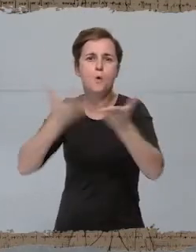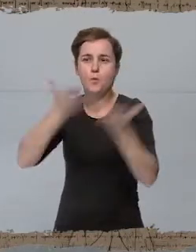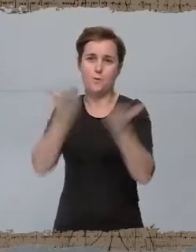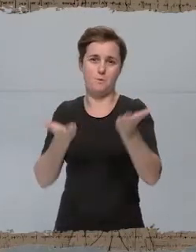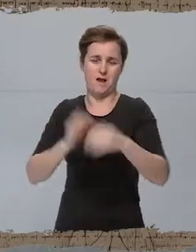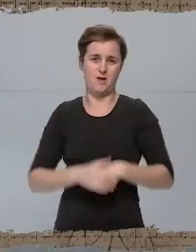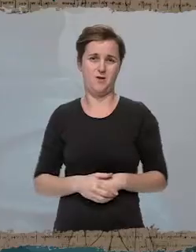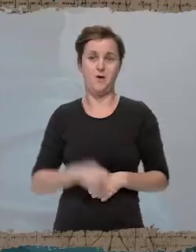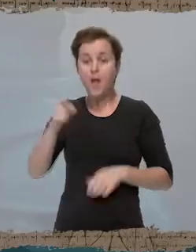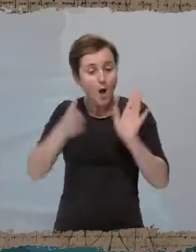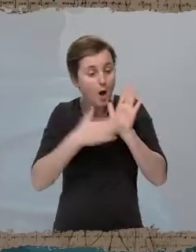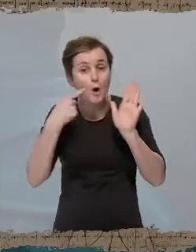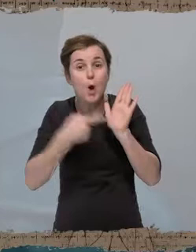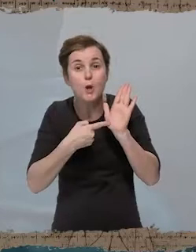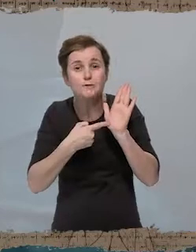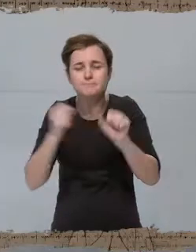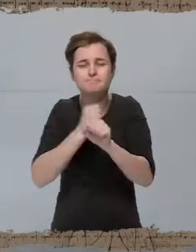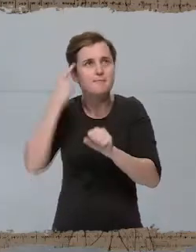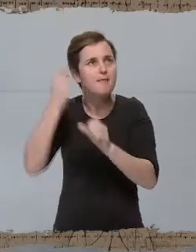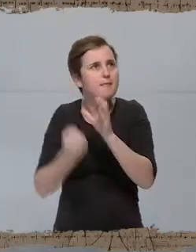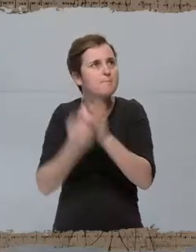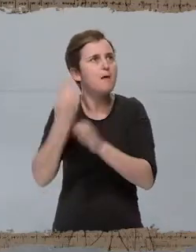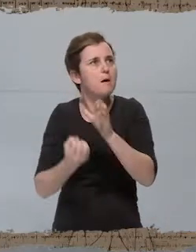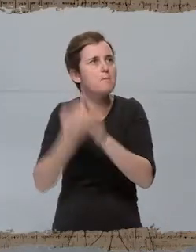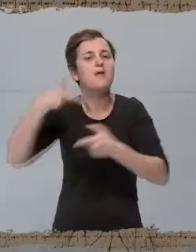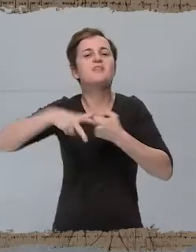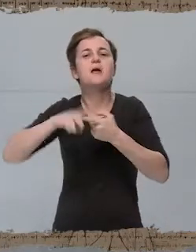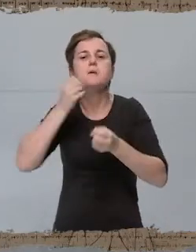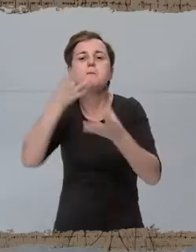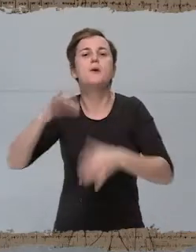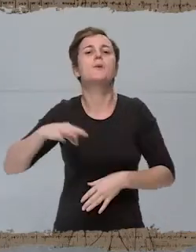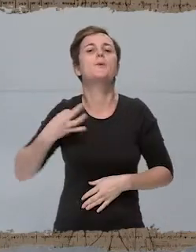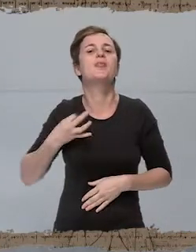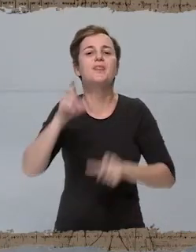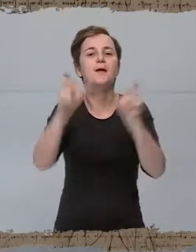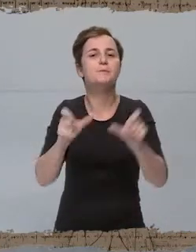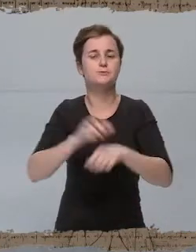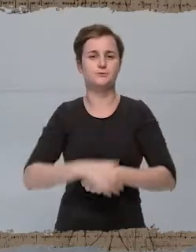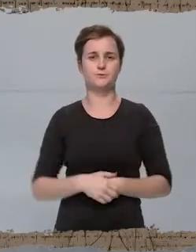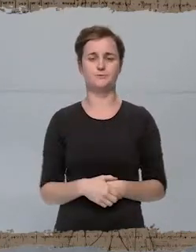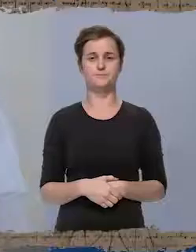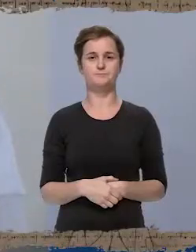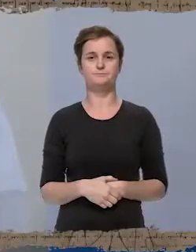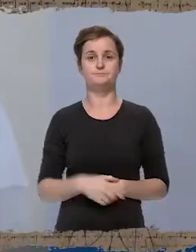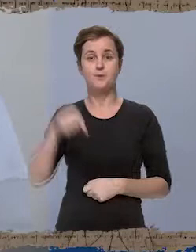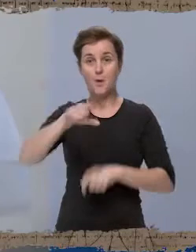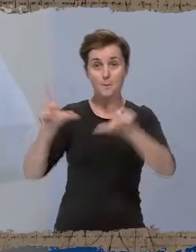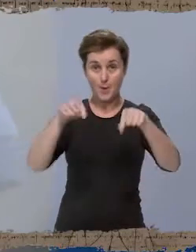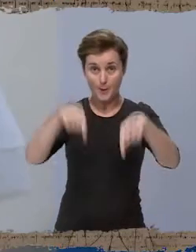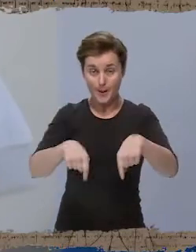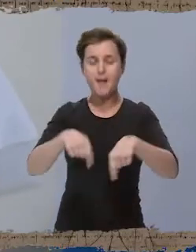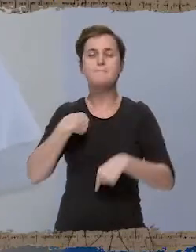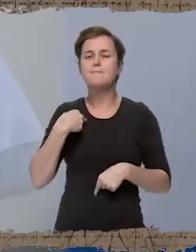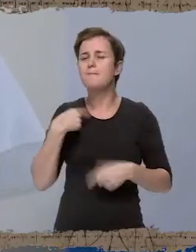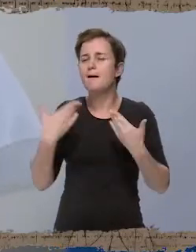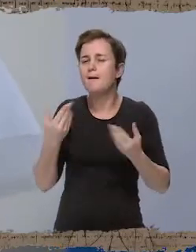y de los humanos. Y a partir de esto, inventan tecnologías para mejorar la calidad de vida de las personas. En el programa de